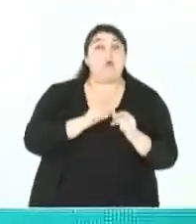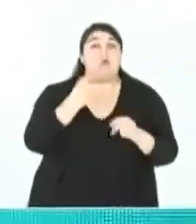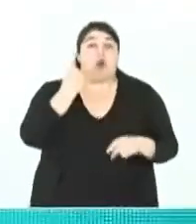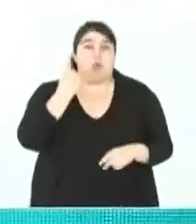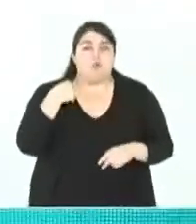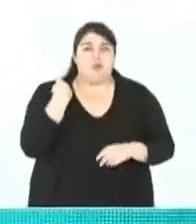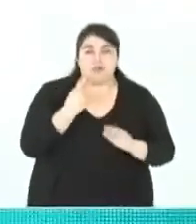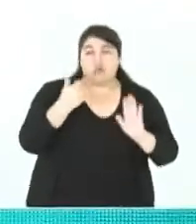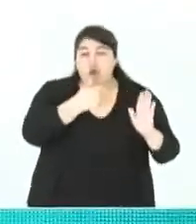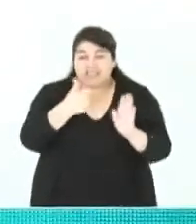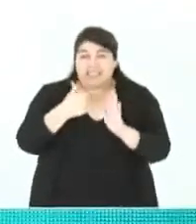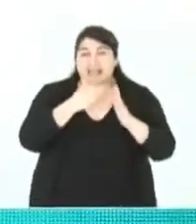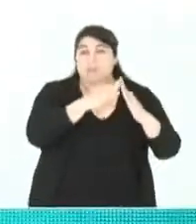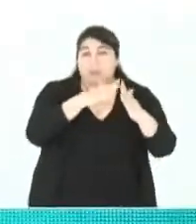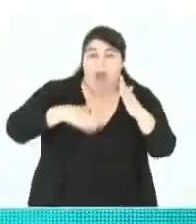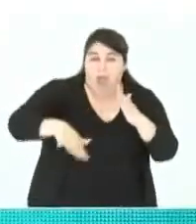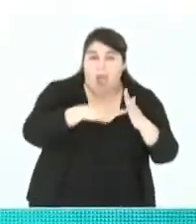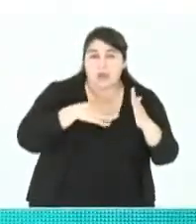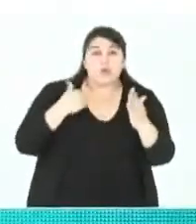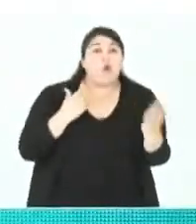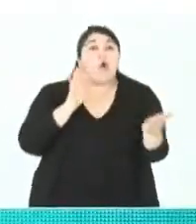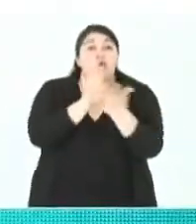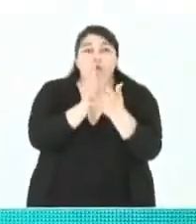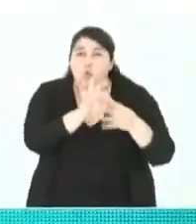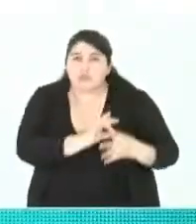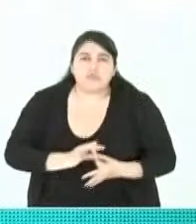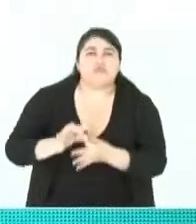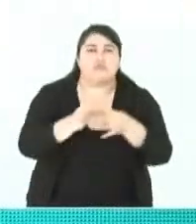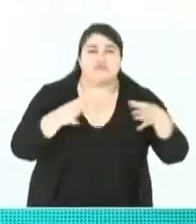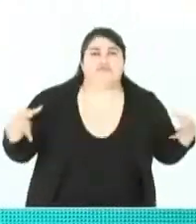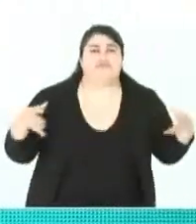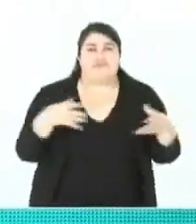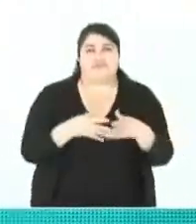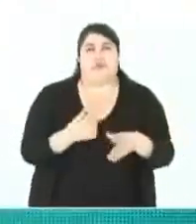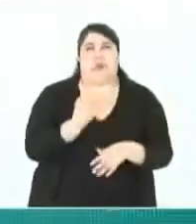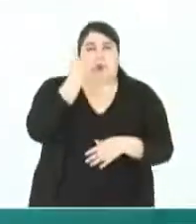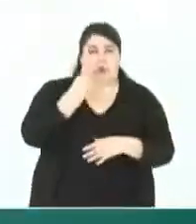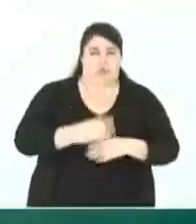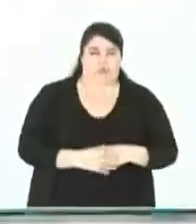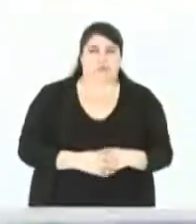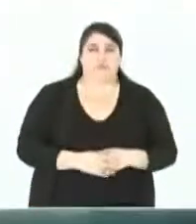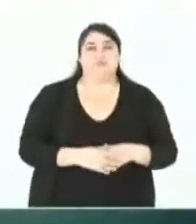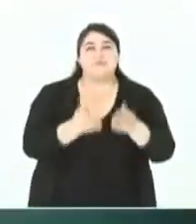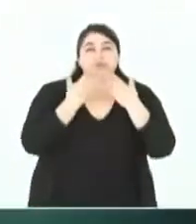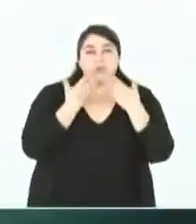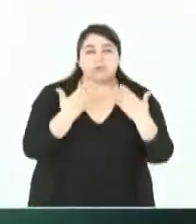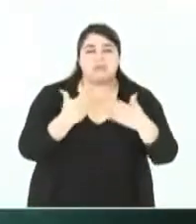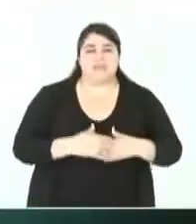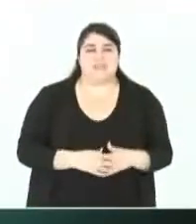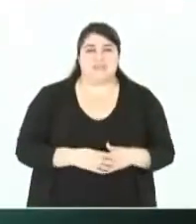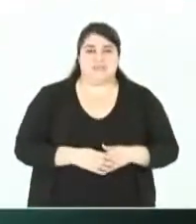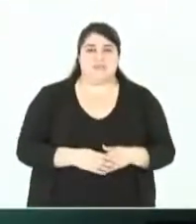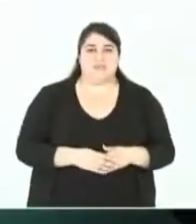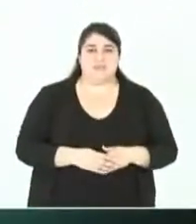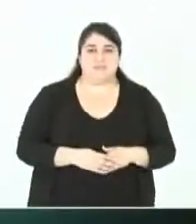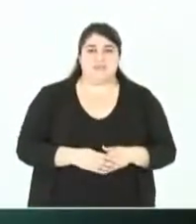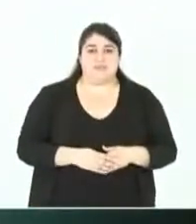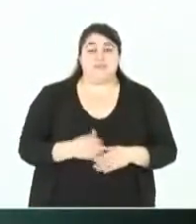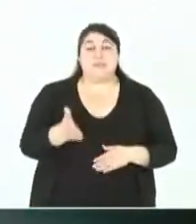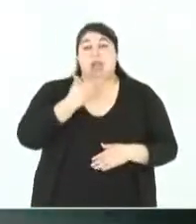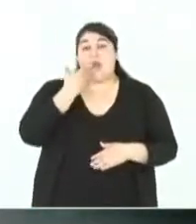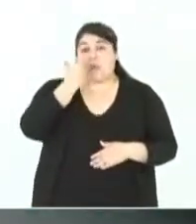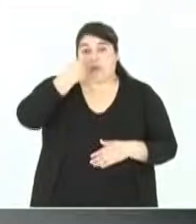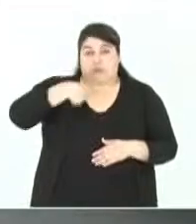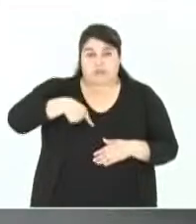que seis barrios junto a ustedes somos uno Muchas gracias muchas gracias candidato ahora finaliza